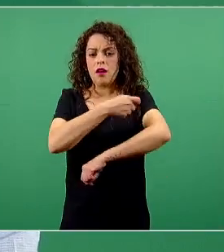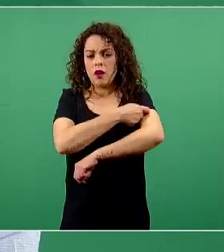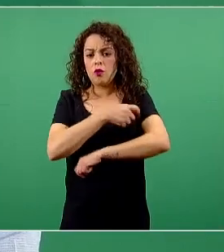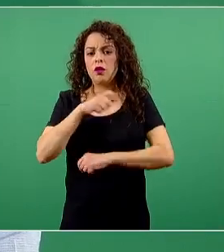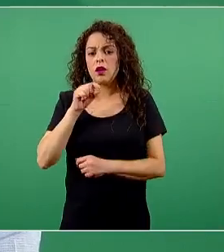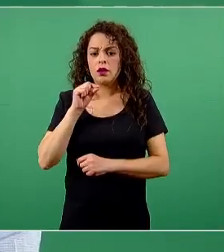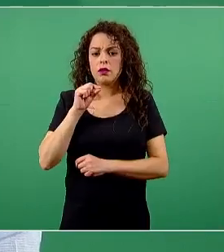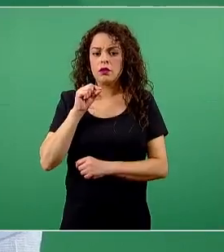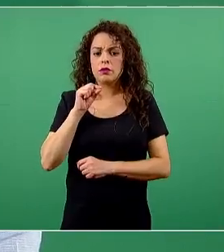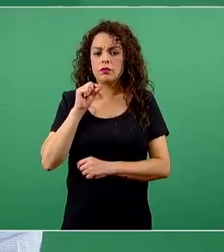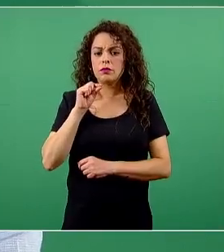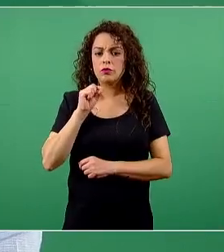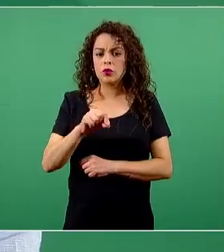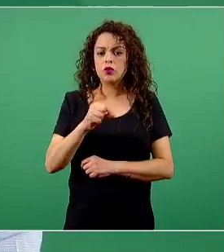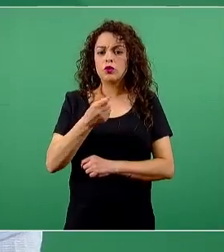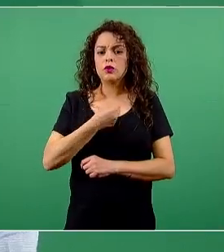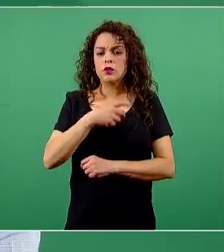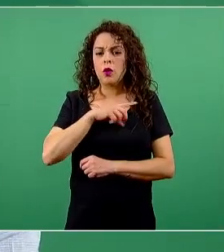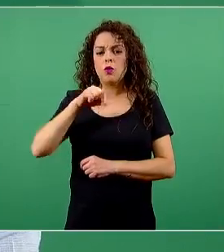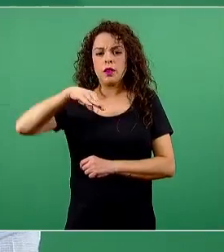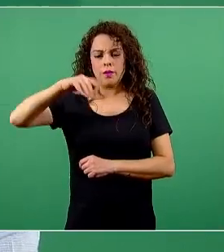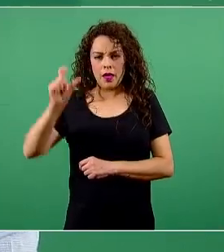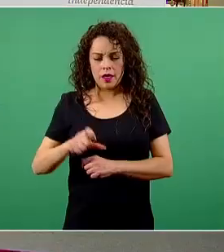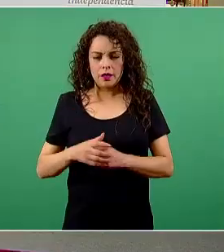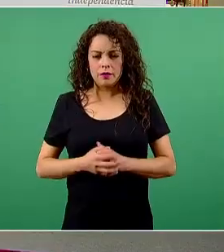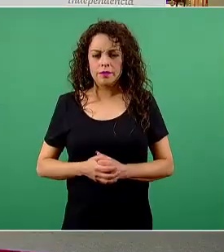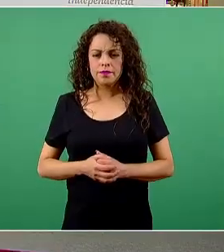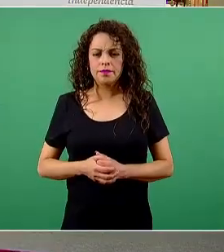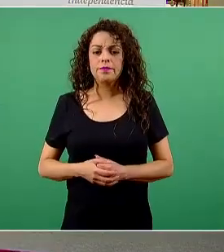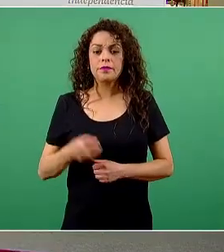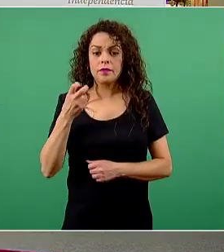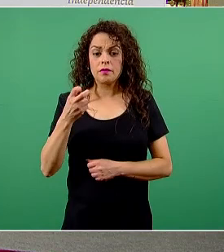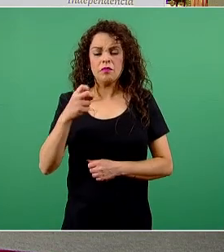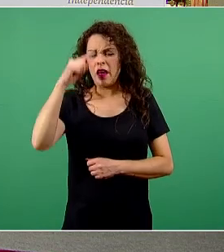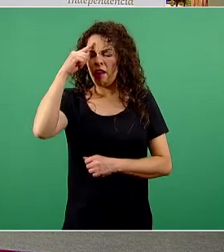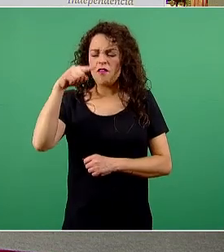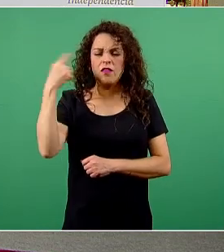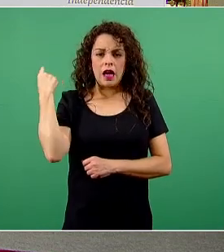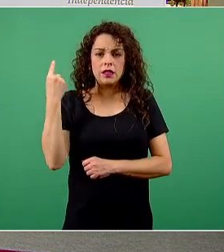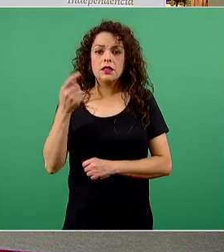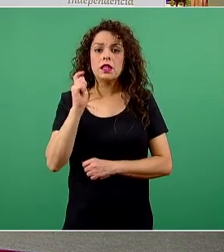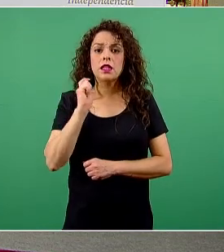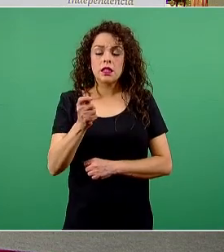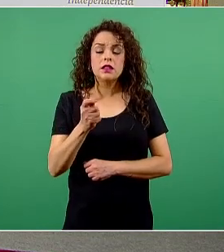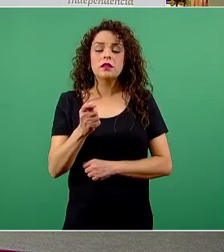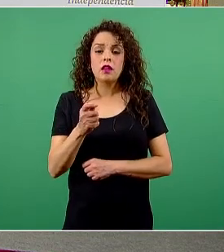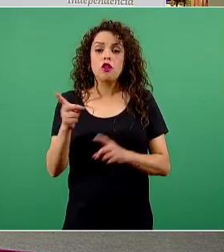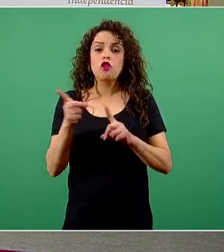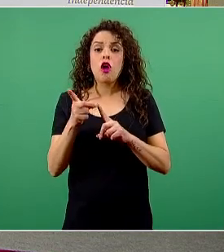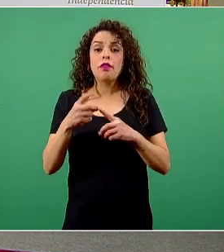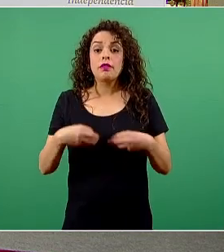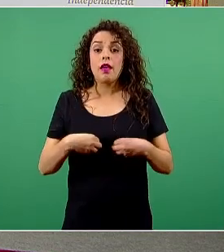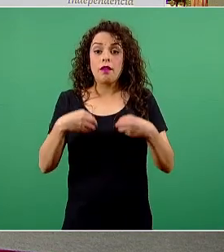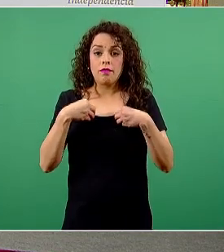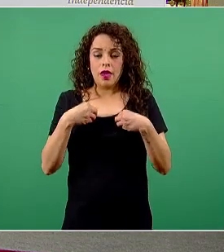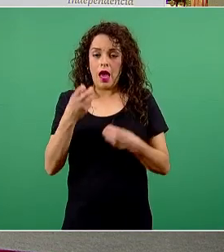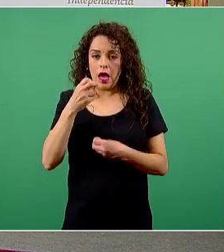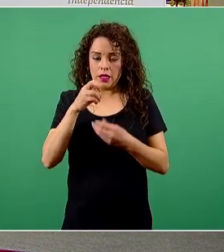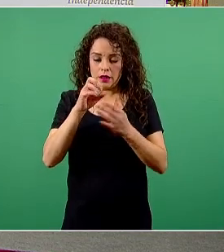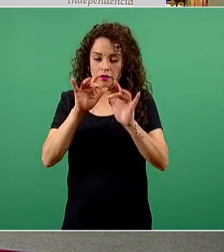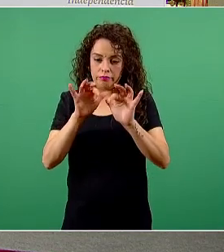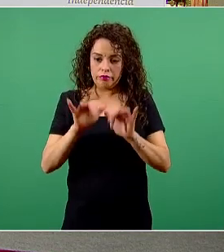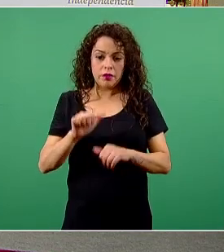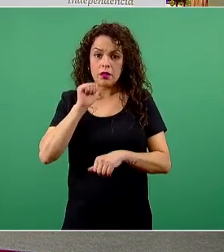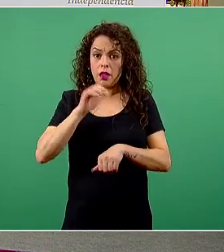mivacuna.salud.gov.mx. El registro es sumamente fácil, solamente tiene que tener claros sus datos de domicilio y